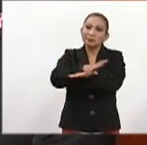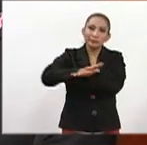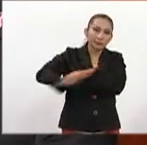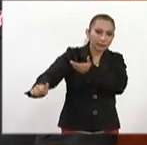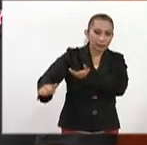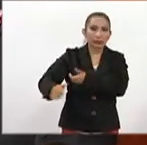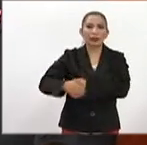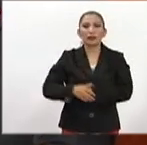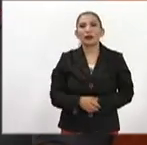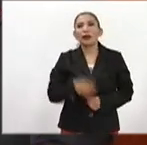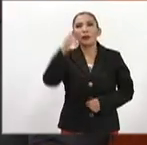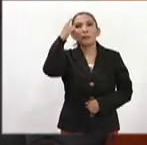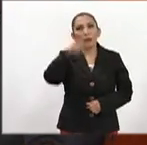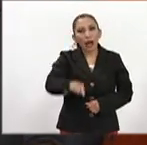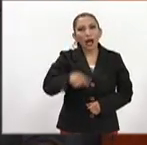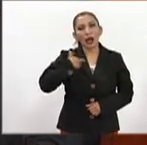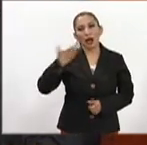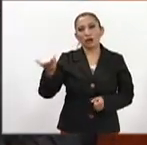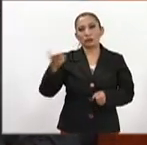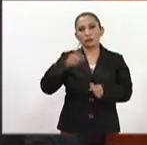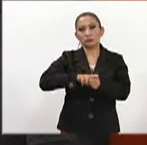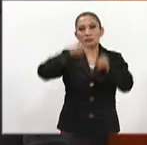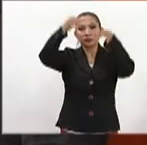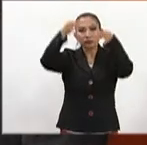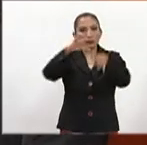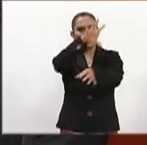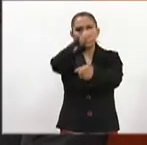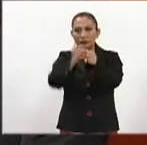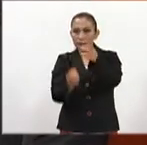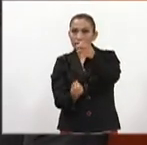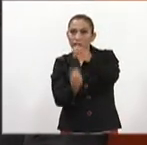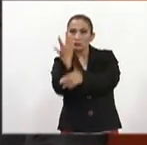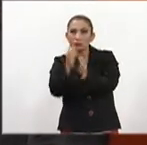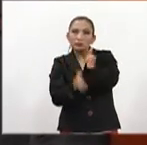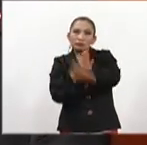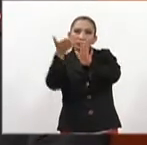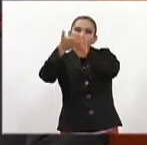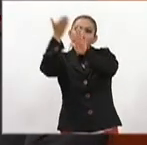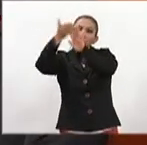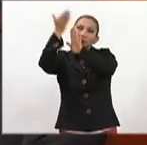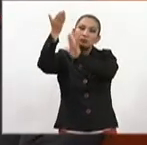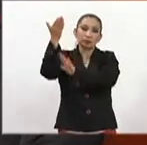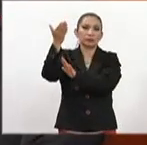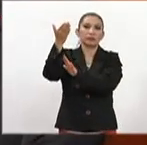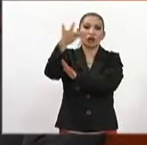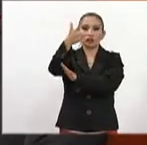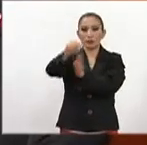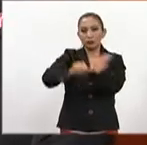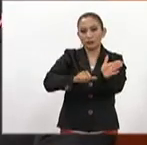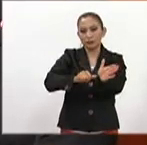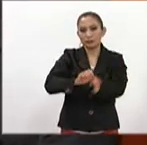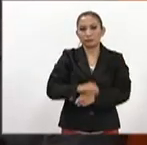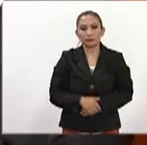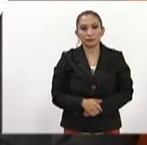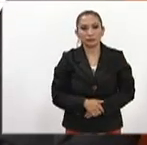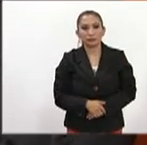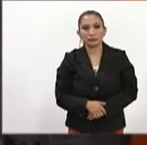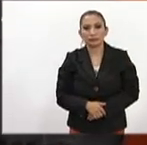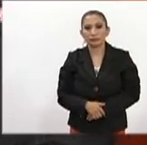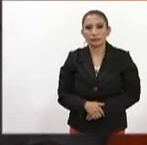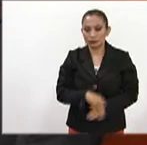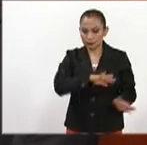desmantelación para tener un hospital totalmente nuevo en 8 meses.